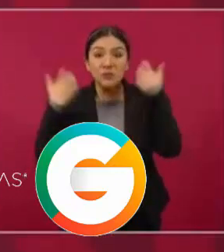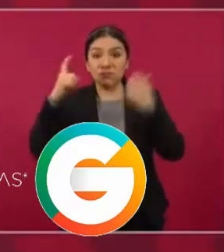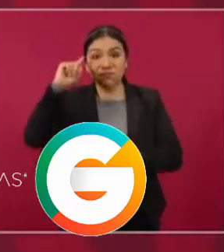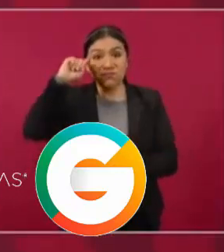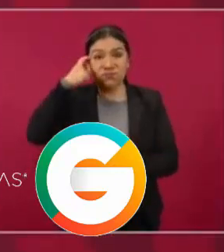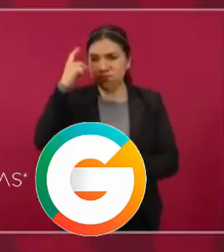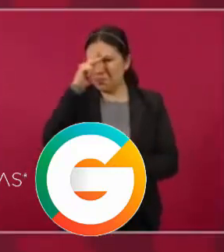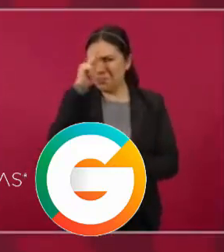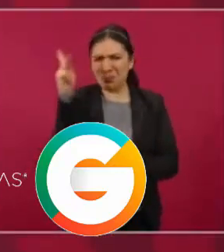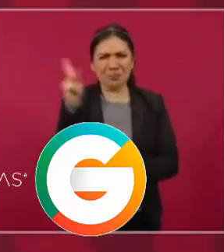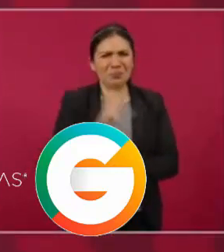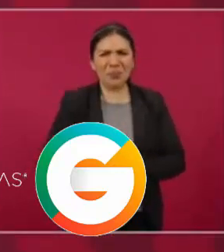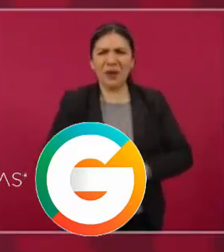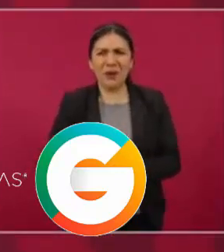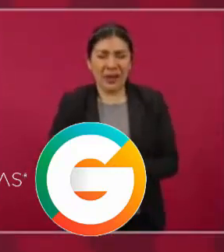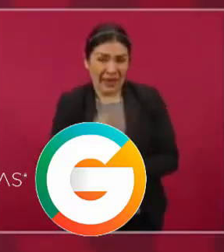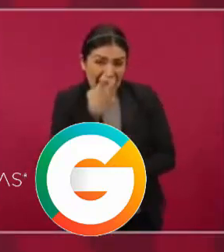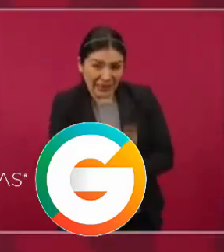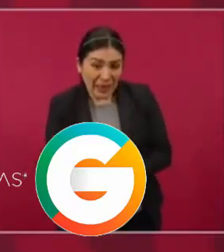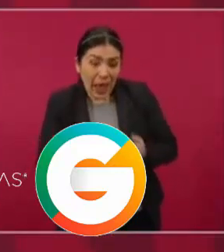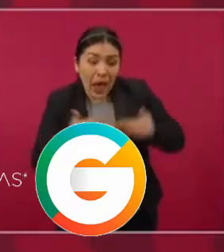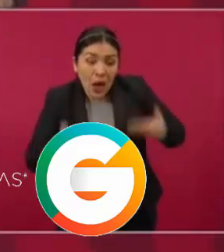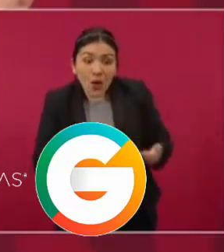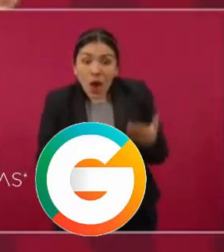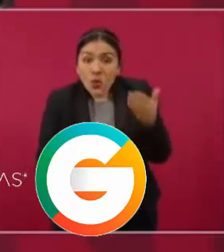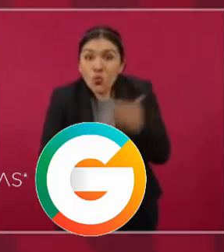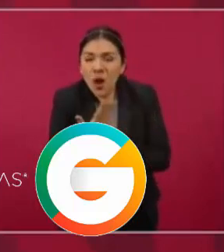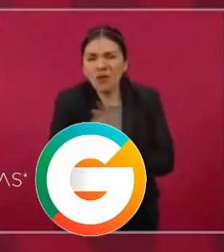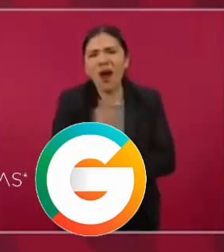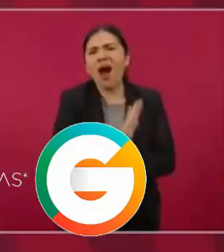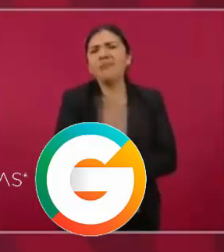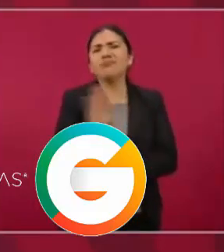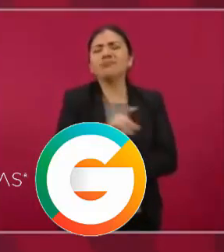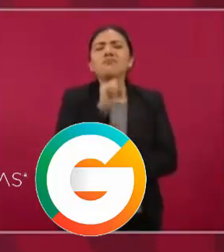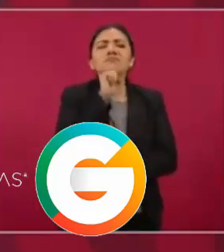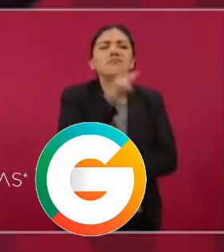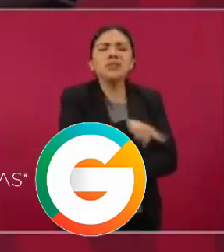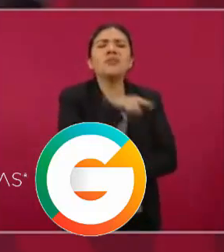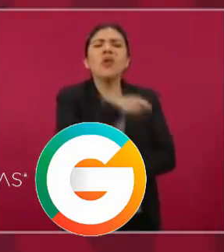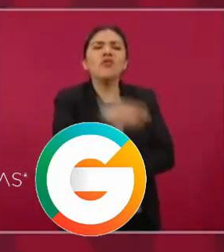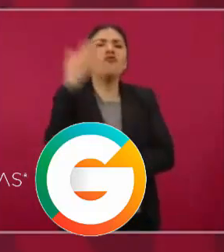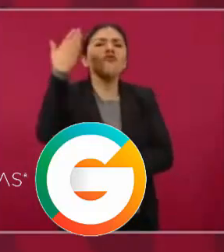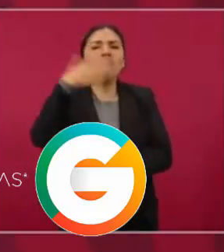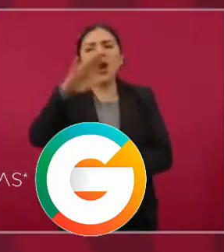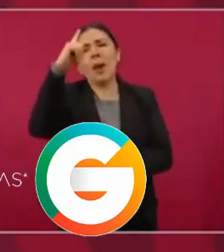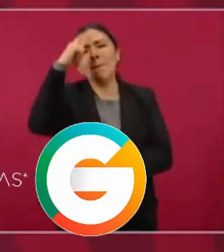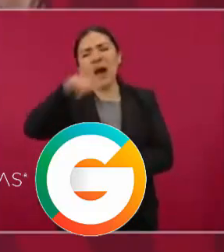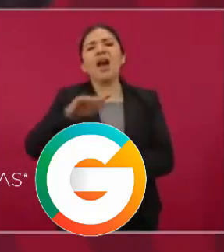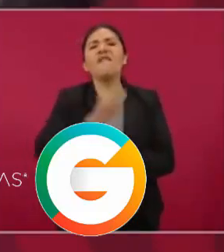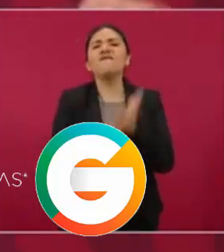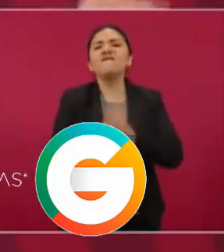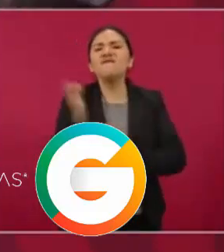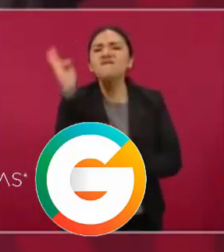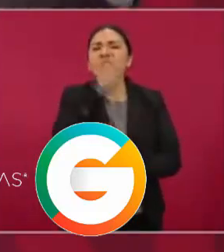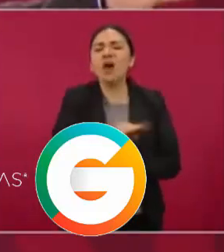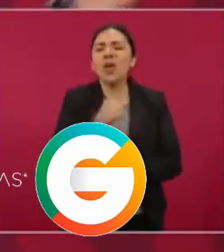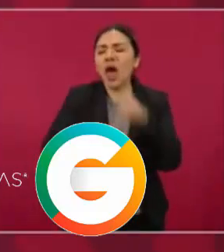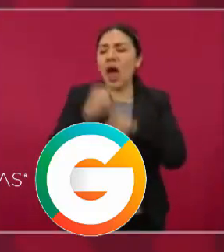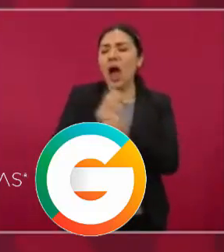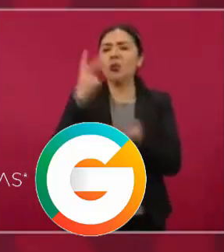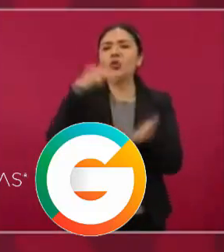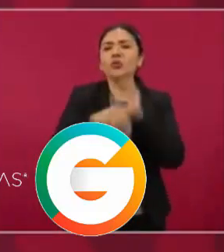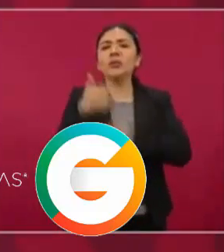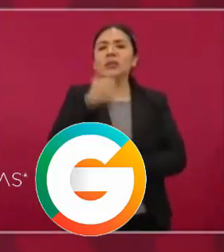enojadísimo, o sea, no es nuevo. Ellos participaron en el fraude del 2006 cuando impusieron a